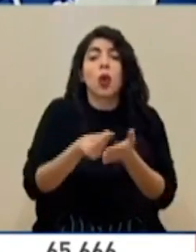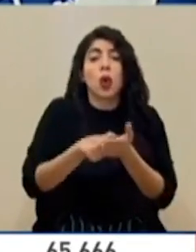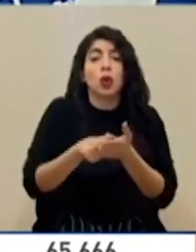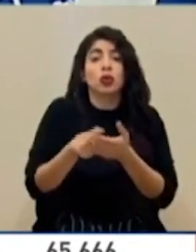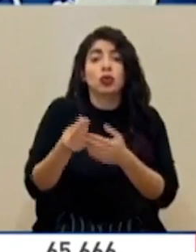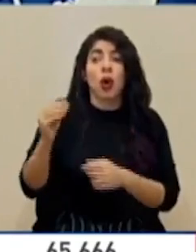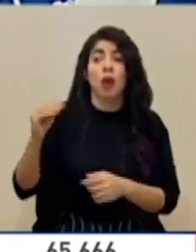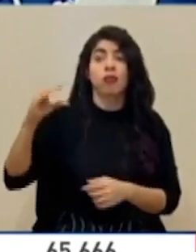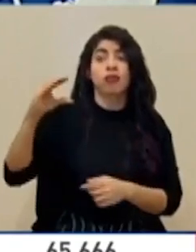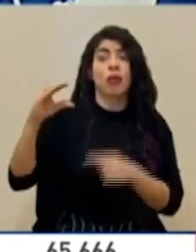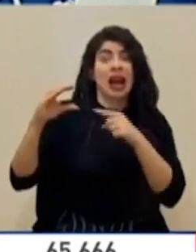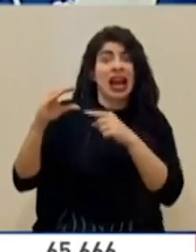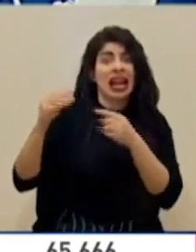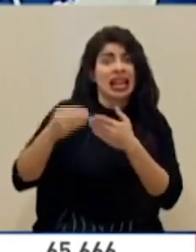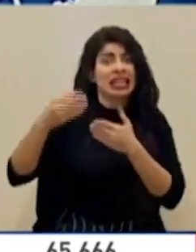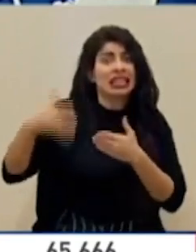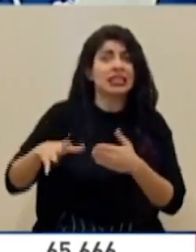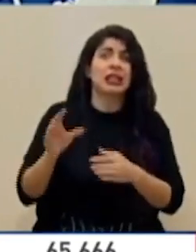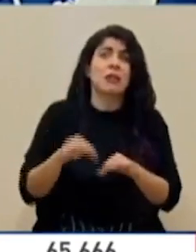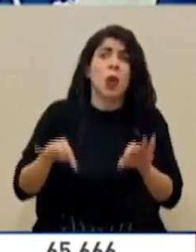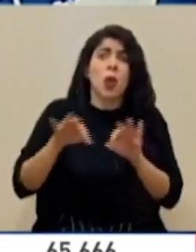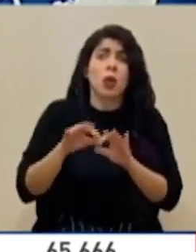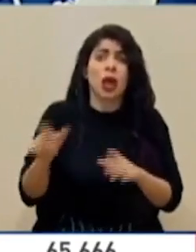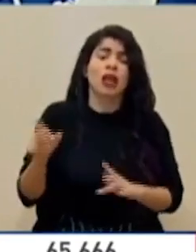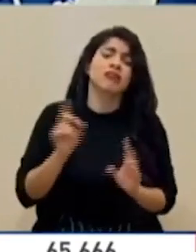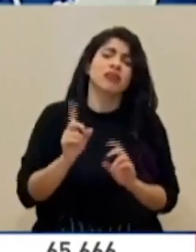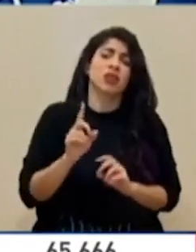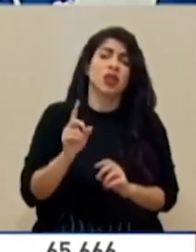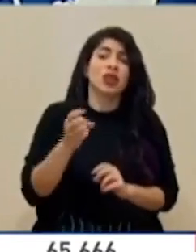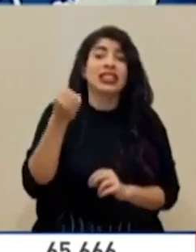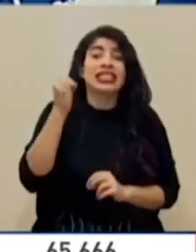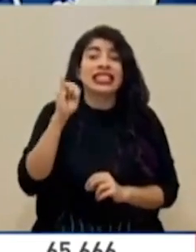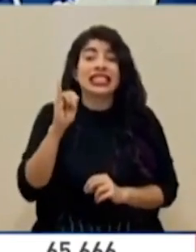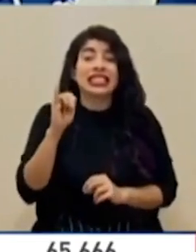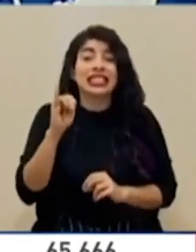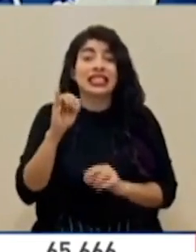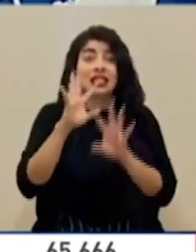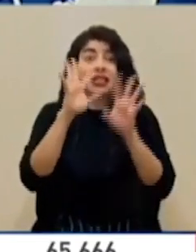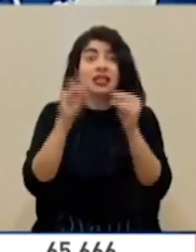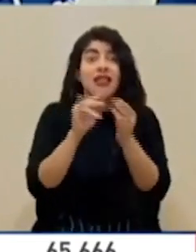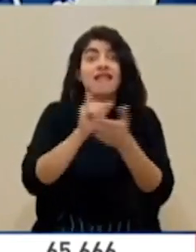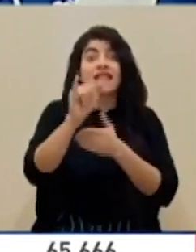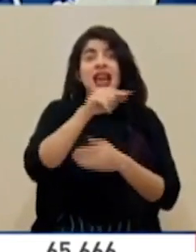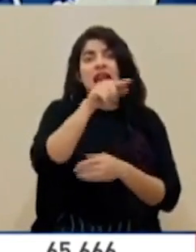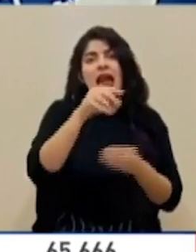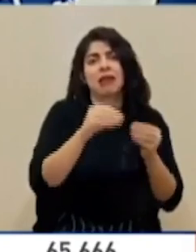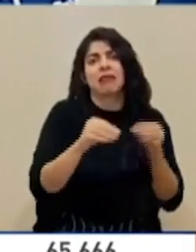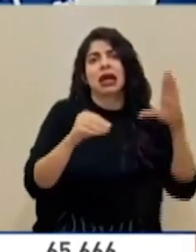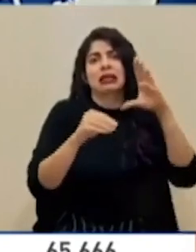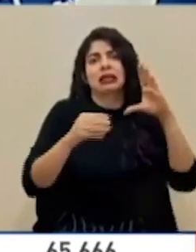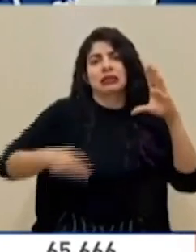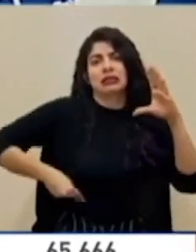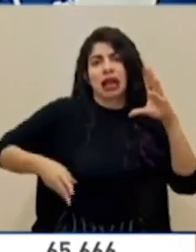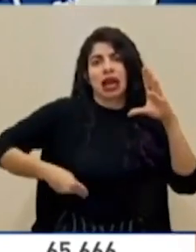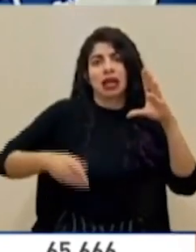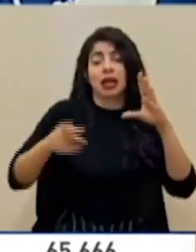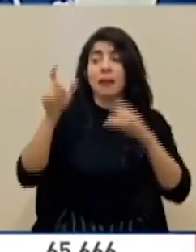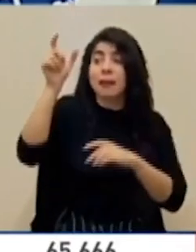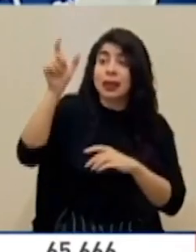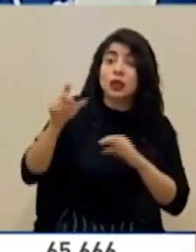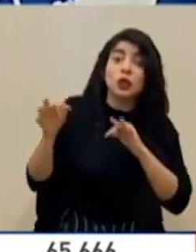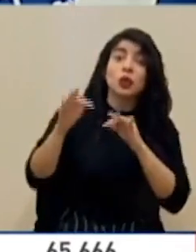incremental no tan importante comparado con el costo total del viaje y que en estos momentos los turistas